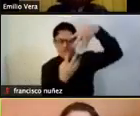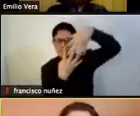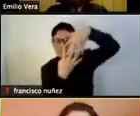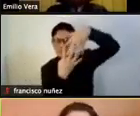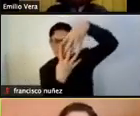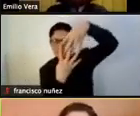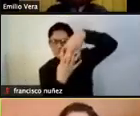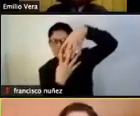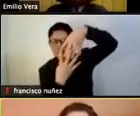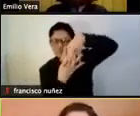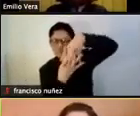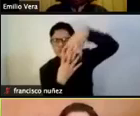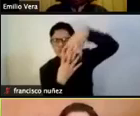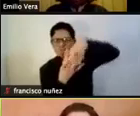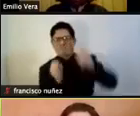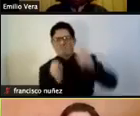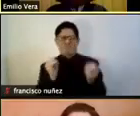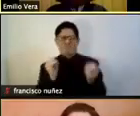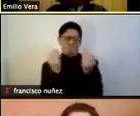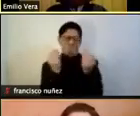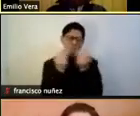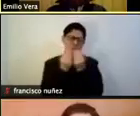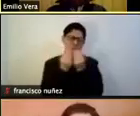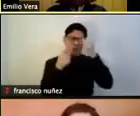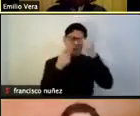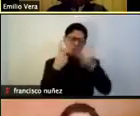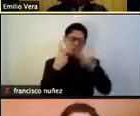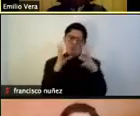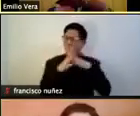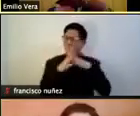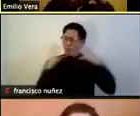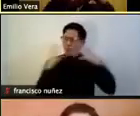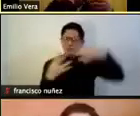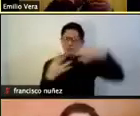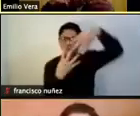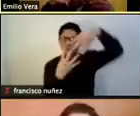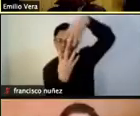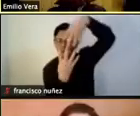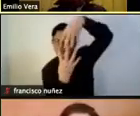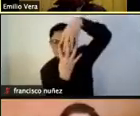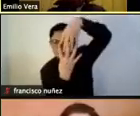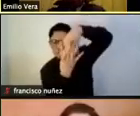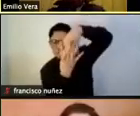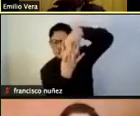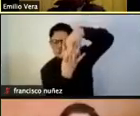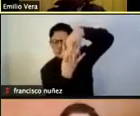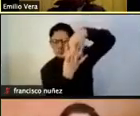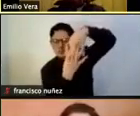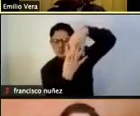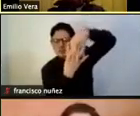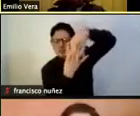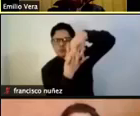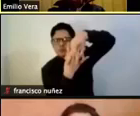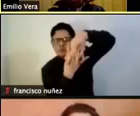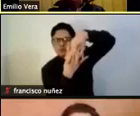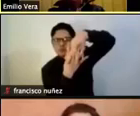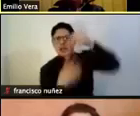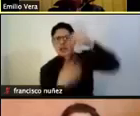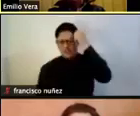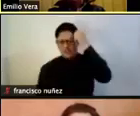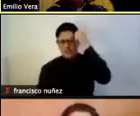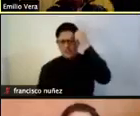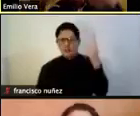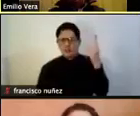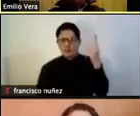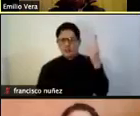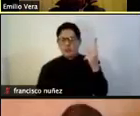sea, es un asunto que para entenderlo cabalmente uno tiene que entrar en la Tierra hasta el núcleo, digamos,